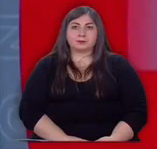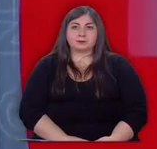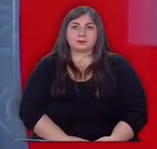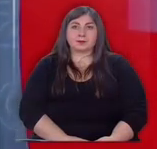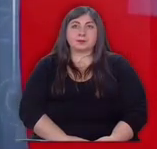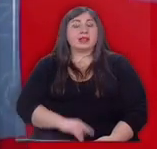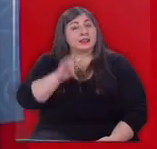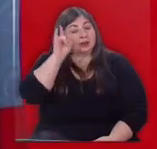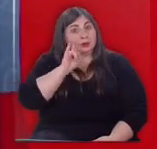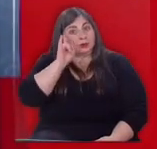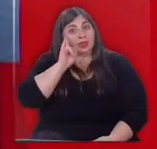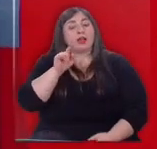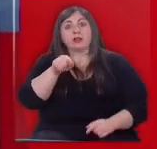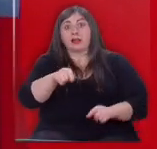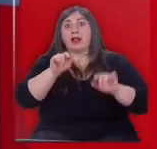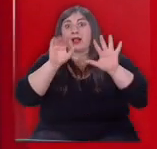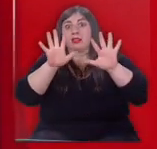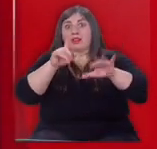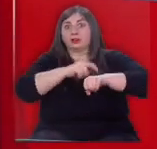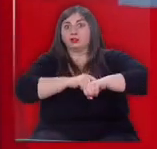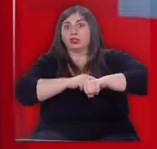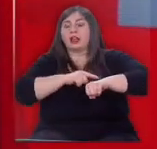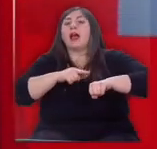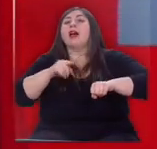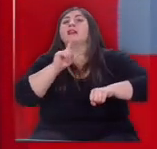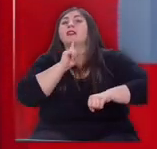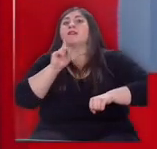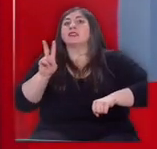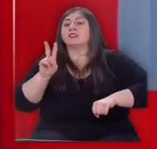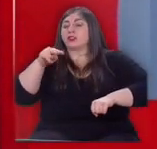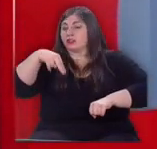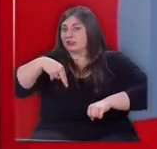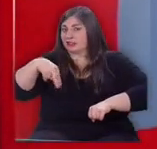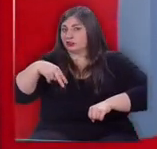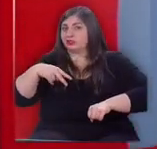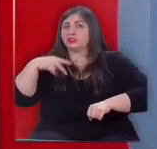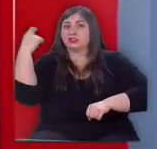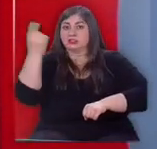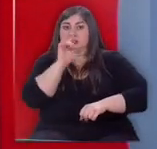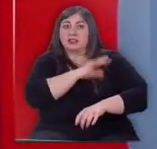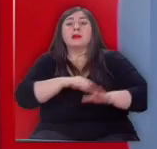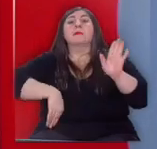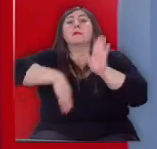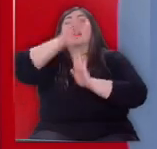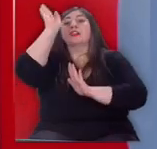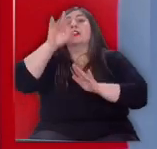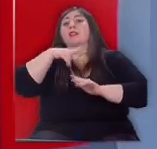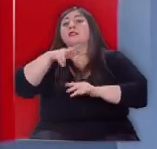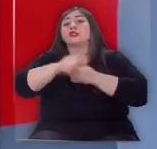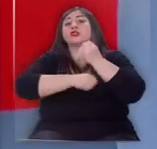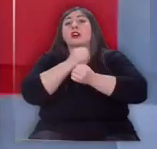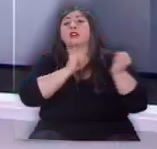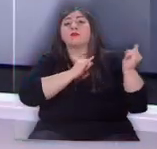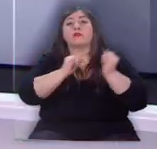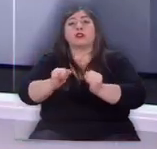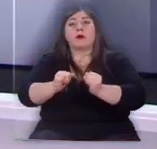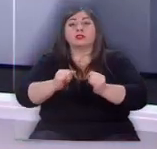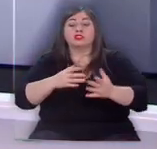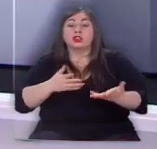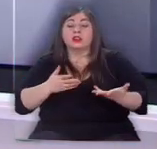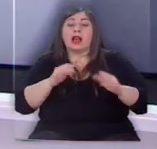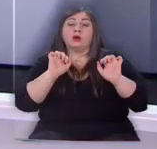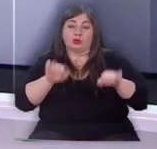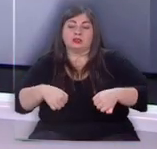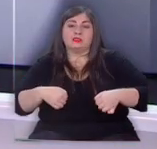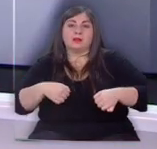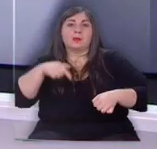Les queremos recordar que a partir de las 22 horas, Televisión Nacional de Chile está autorizada para transmitir programas para mayores de 18 años. Revisamos otras informaciones.